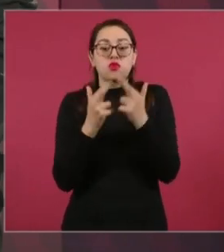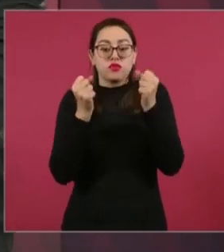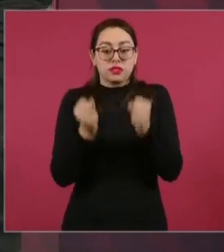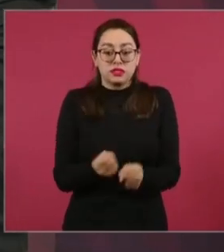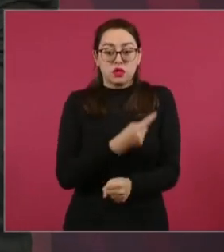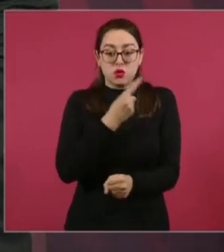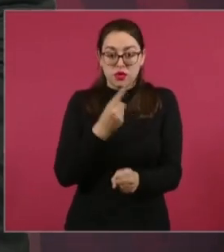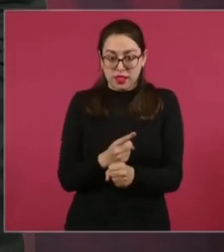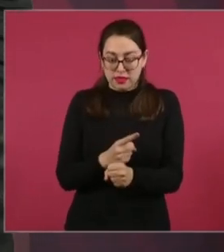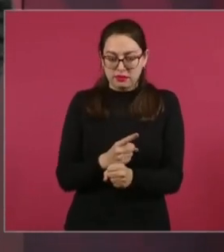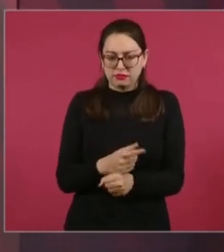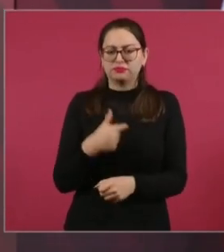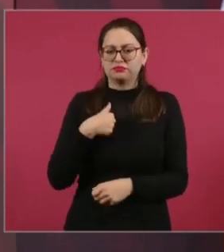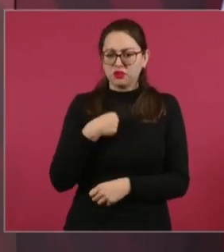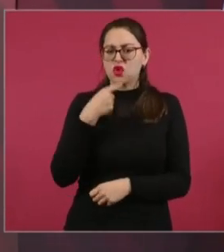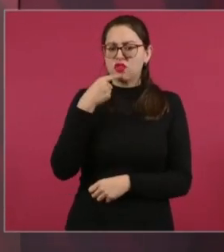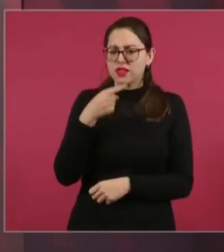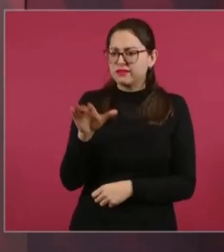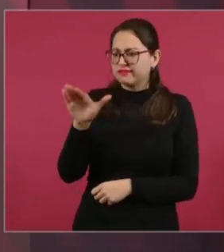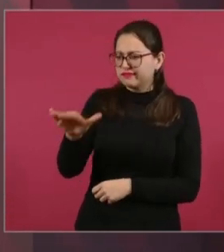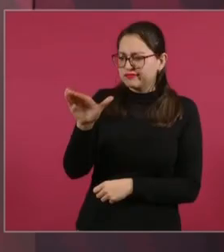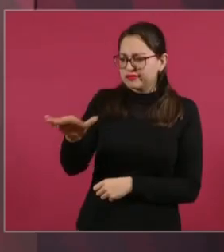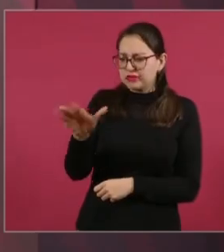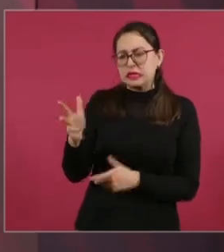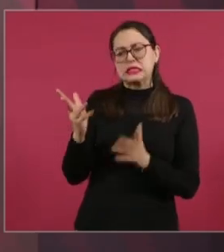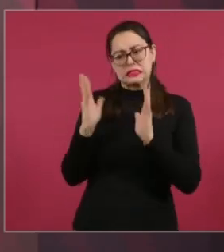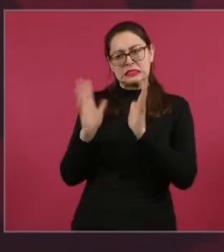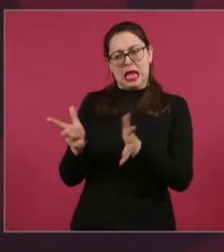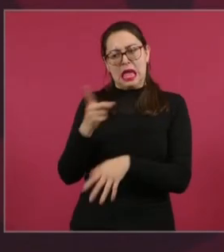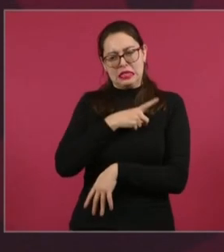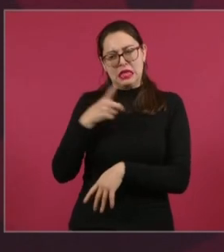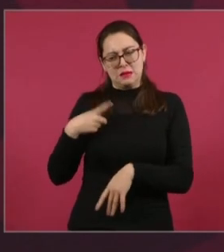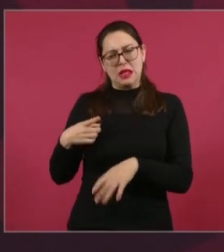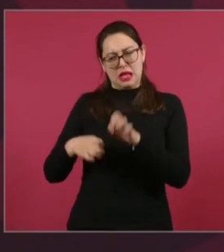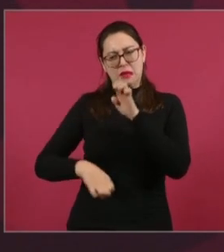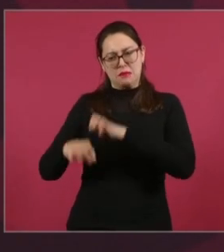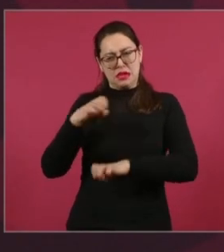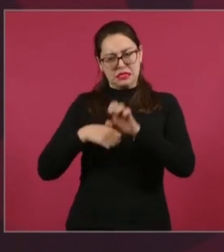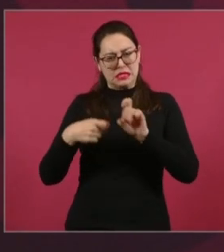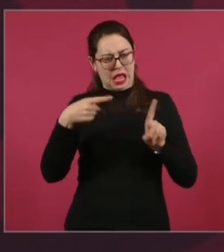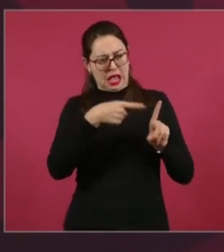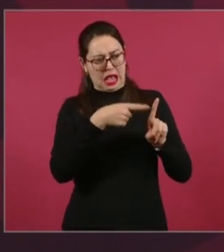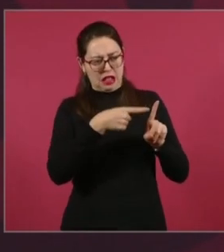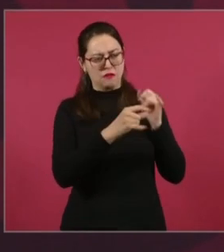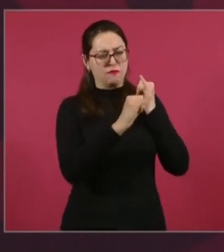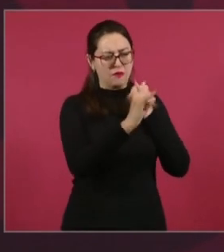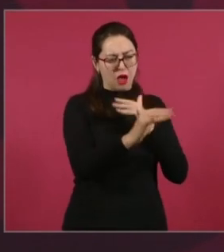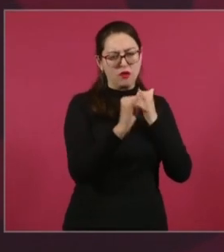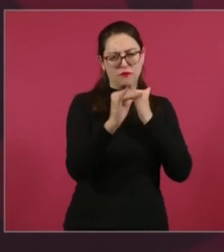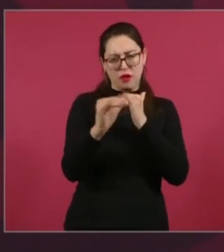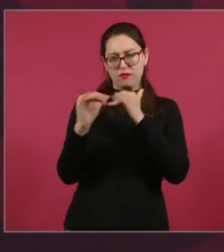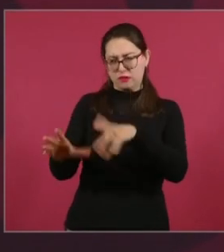ya dé a conocer lo de Ahumada antes de que se dieran a conocer los videos,